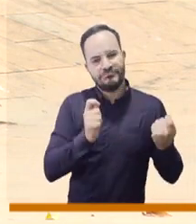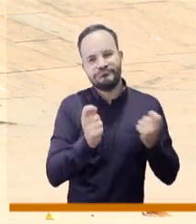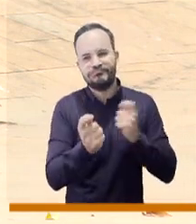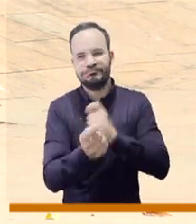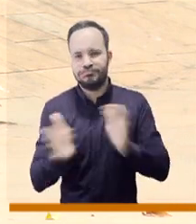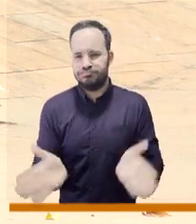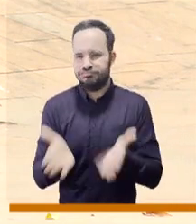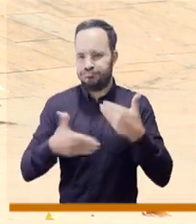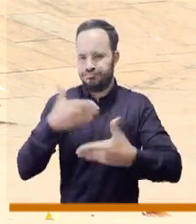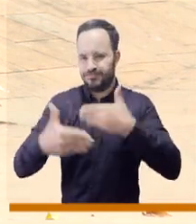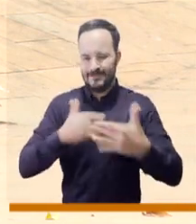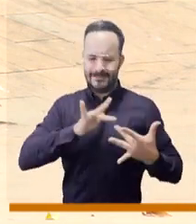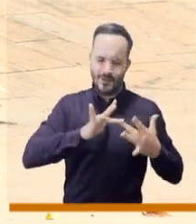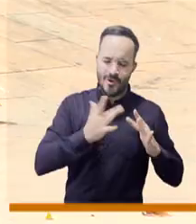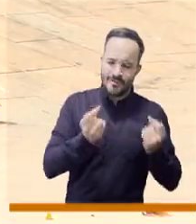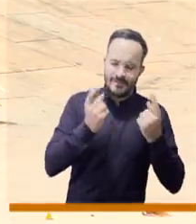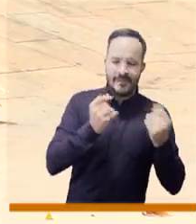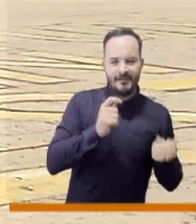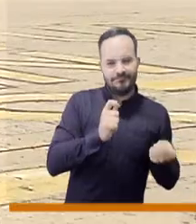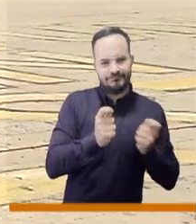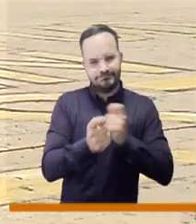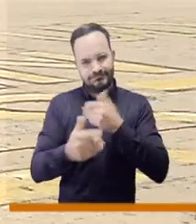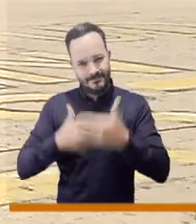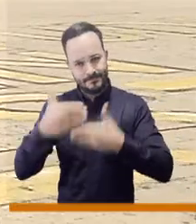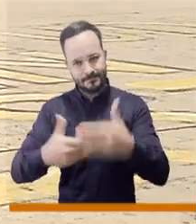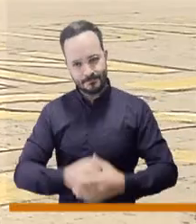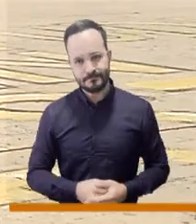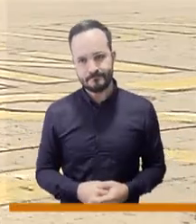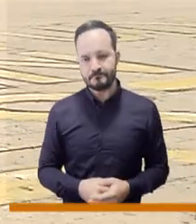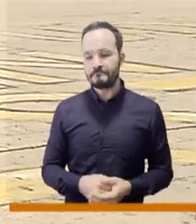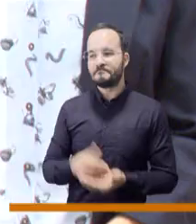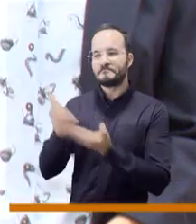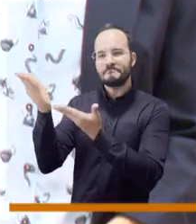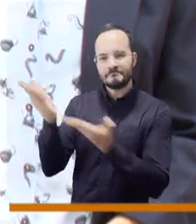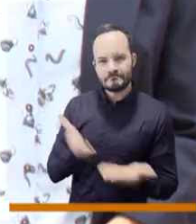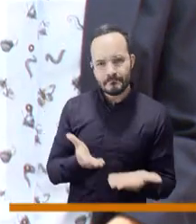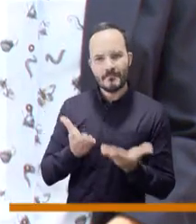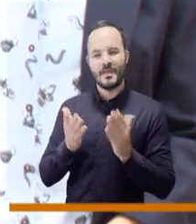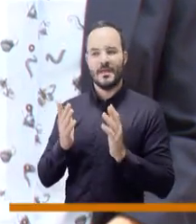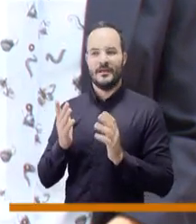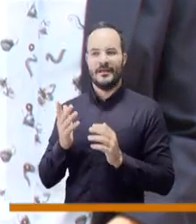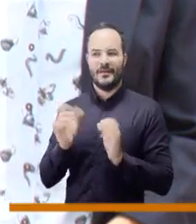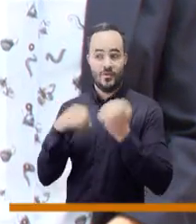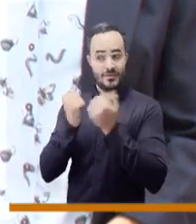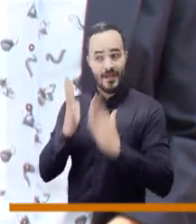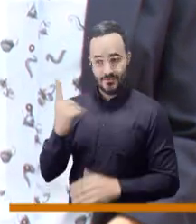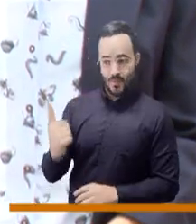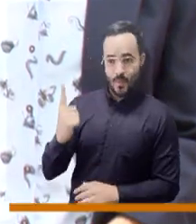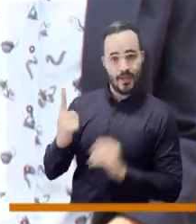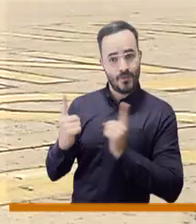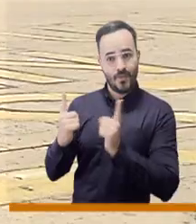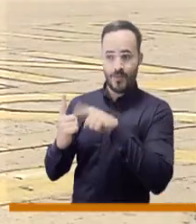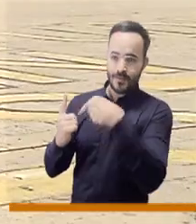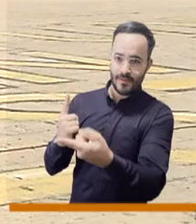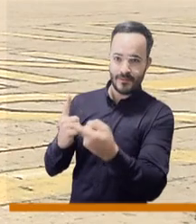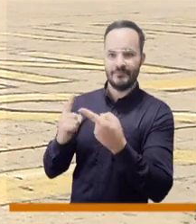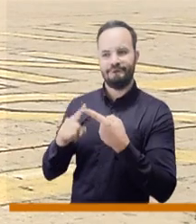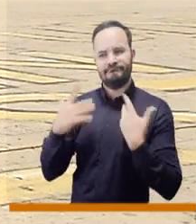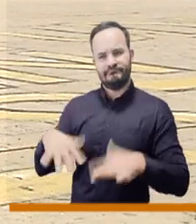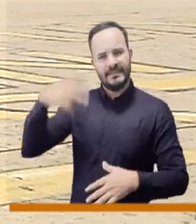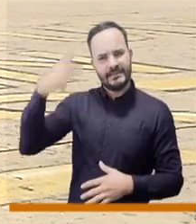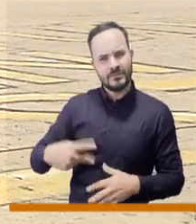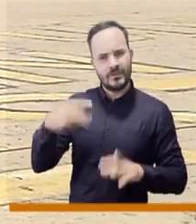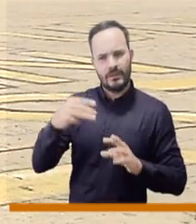que ha sido tan difícil y doloroso. Bueno, concejal, usted no vino sola, concejala, usted vino también con Tefa Guzmán